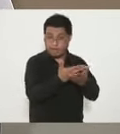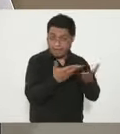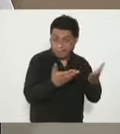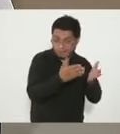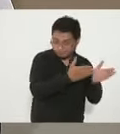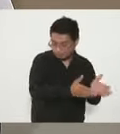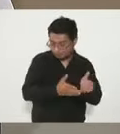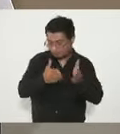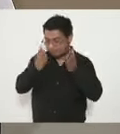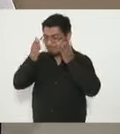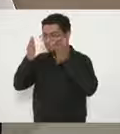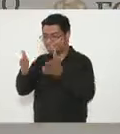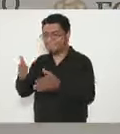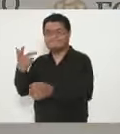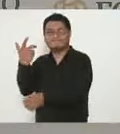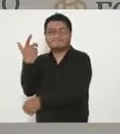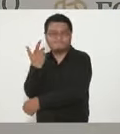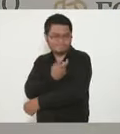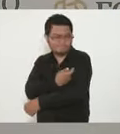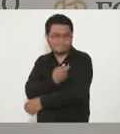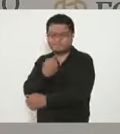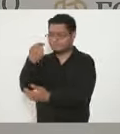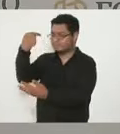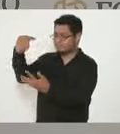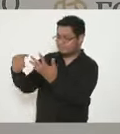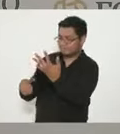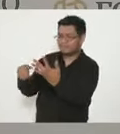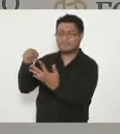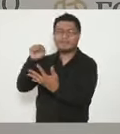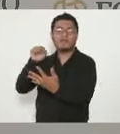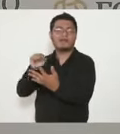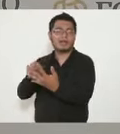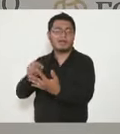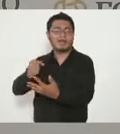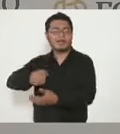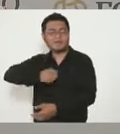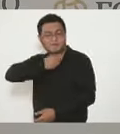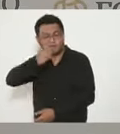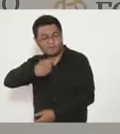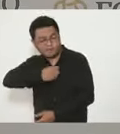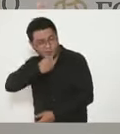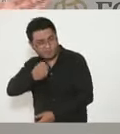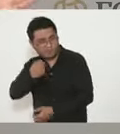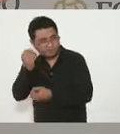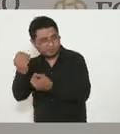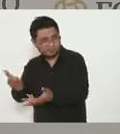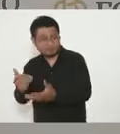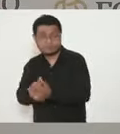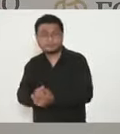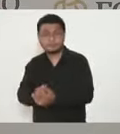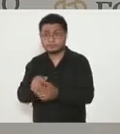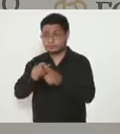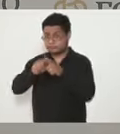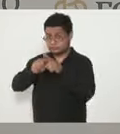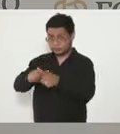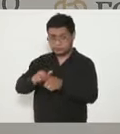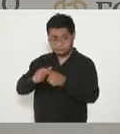la vacunación de adultos mayores. Si continuamos de esta